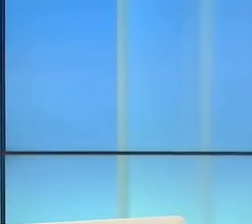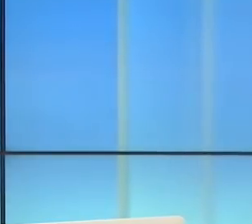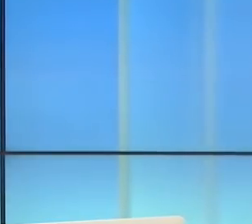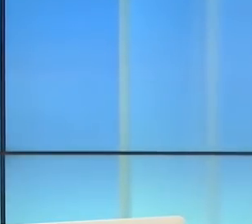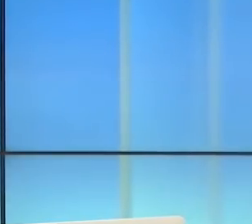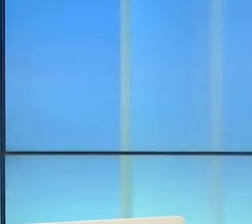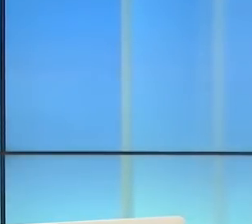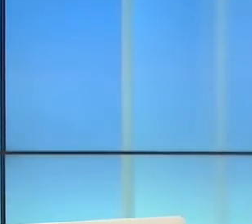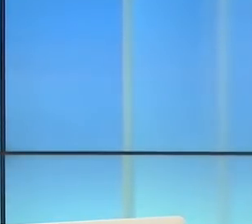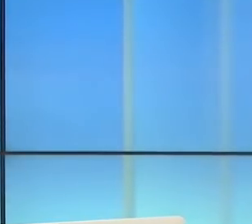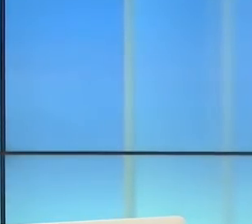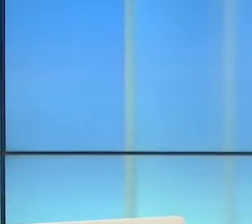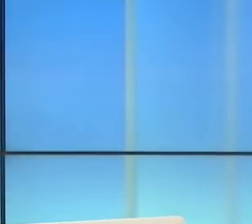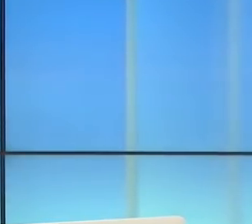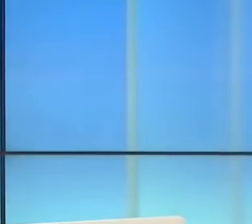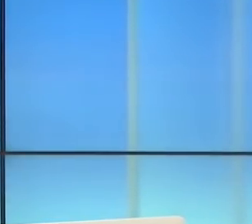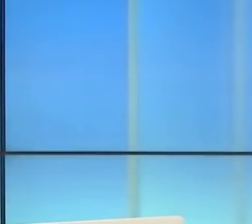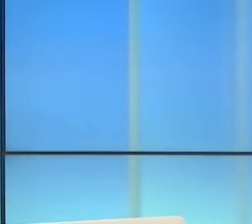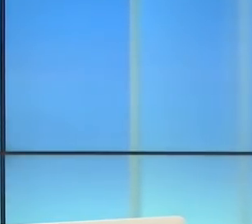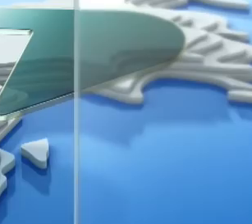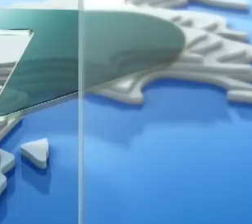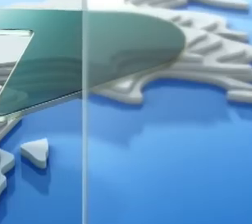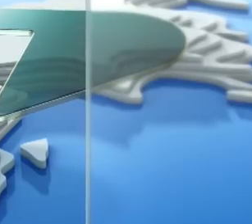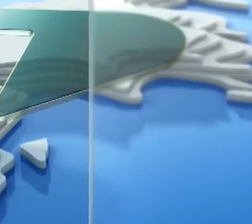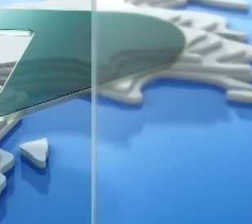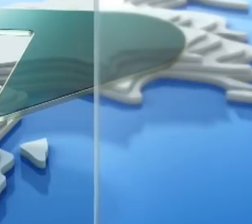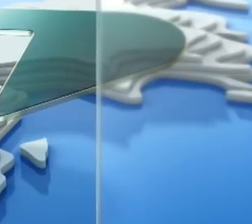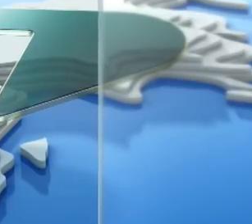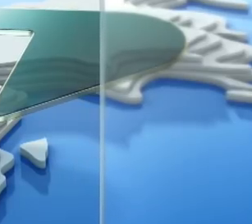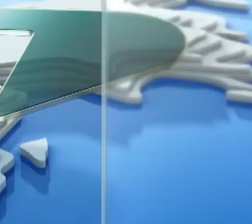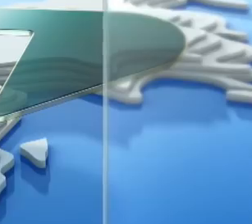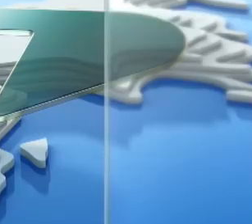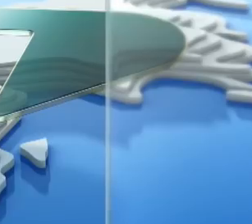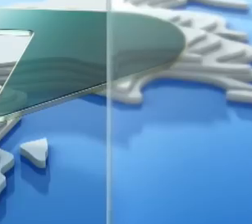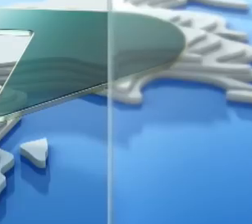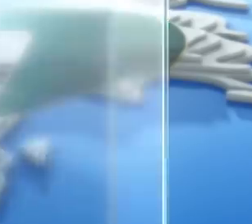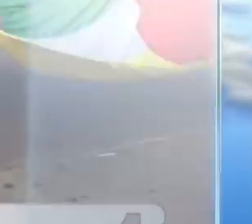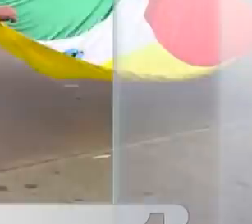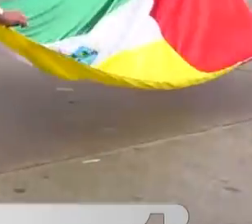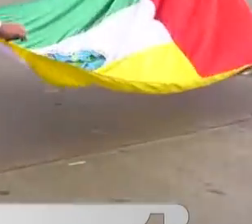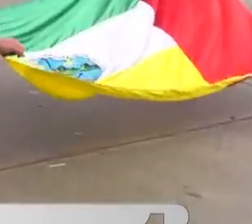que desarrollaremos en Noticentro 1 CMI.